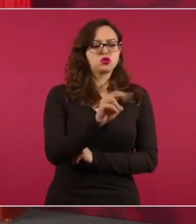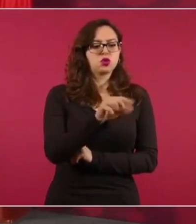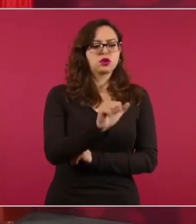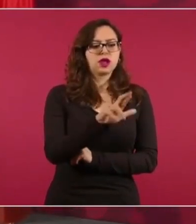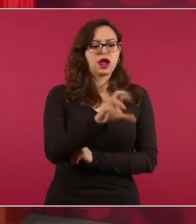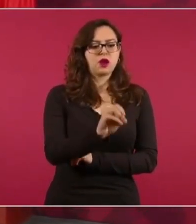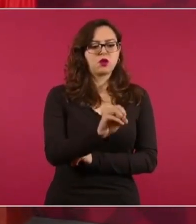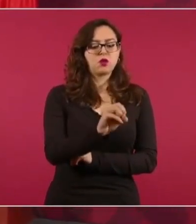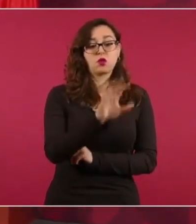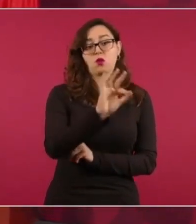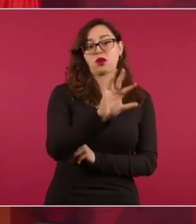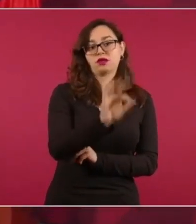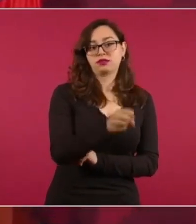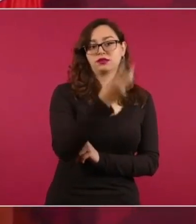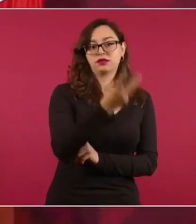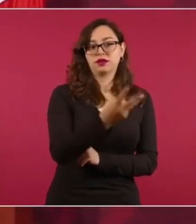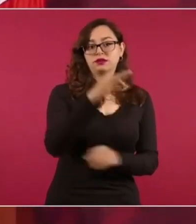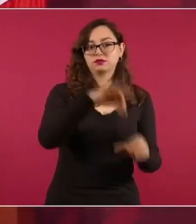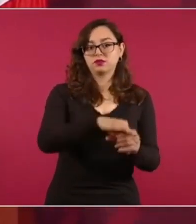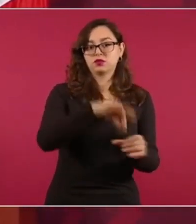43%.